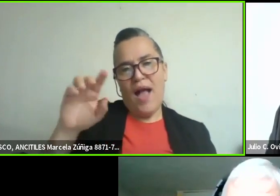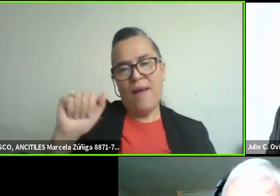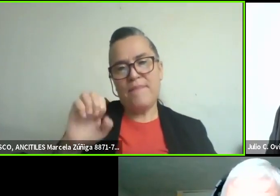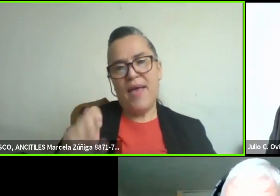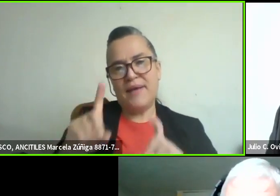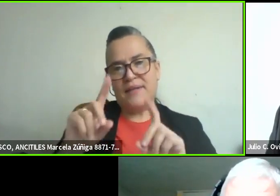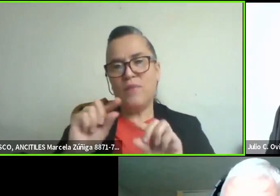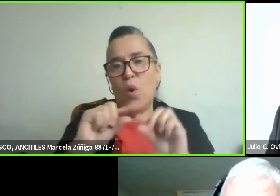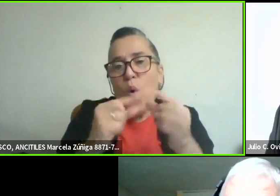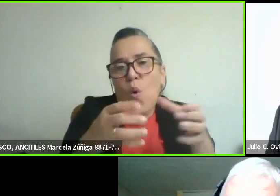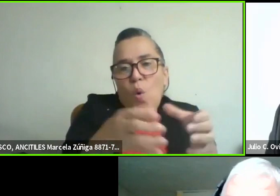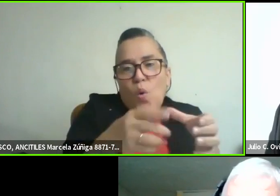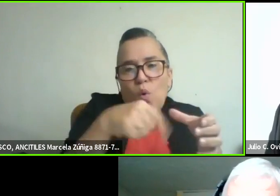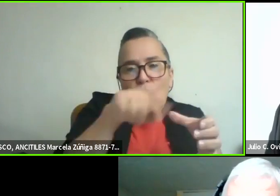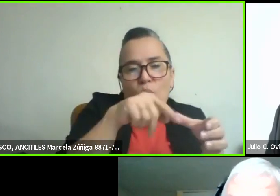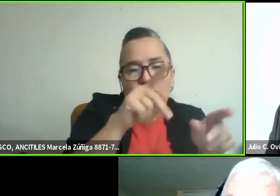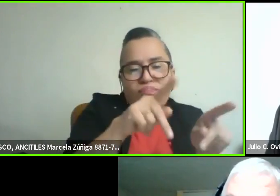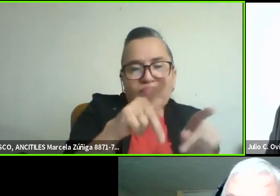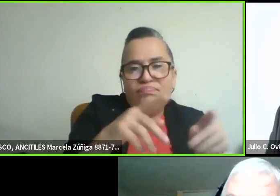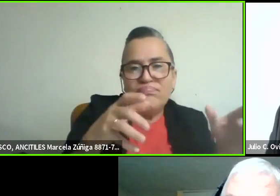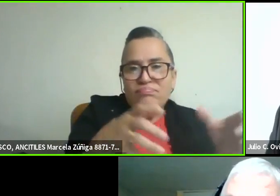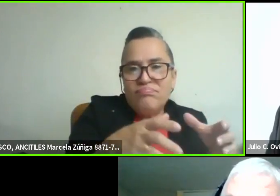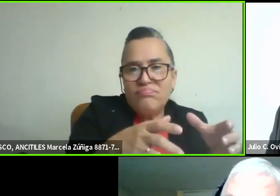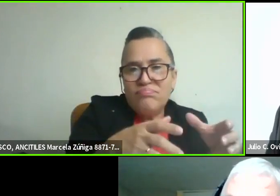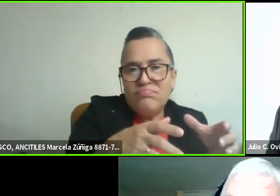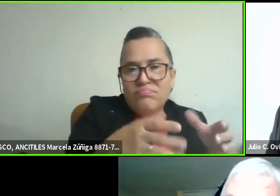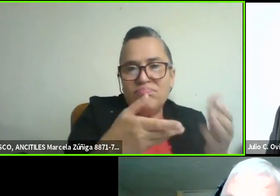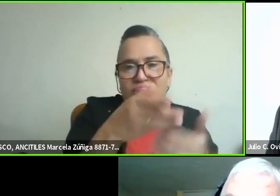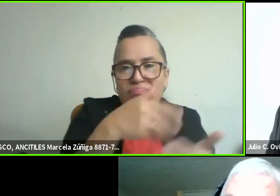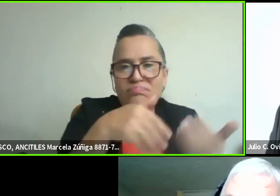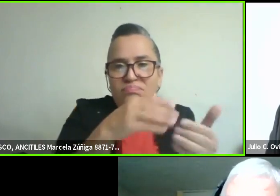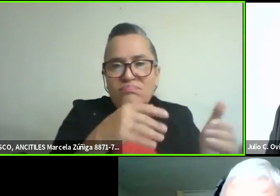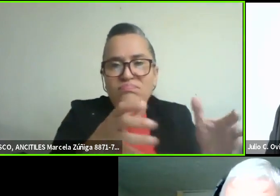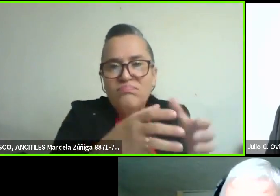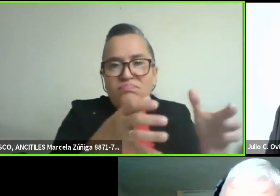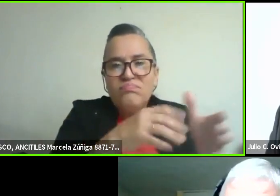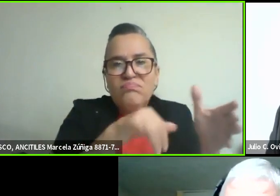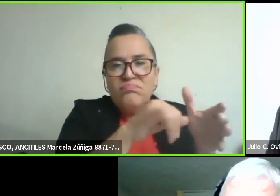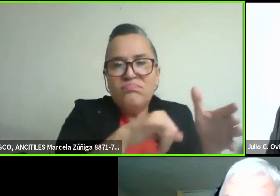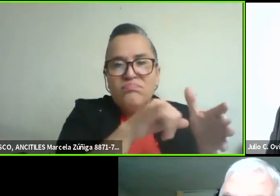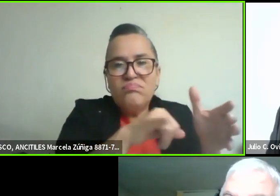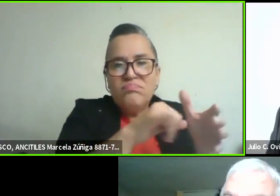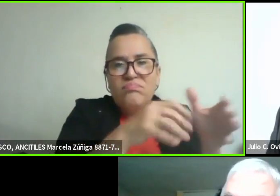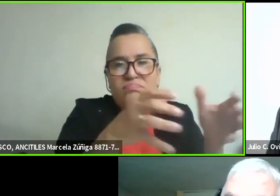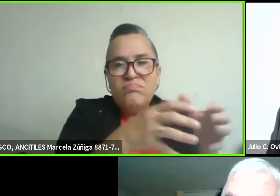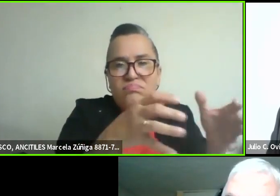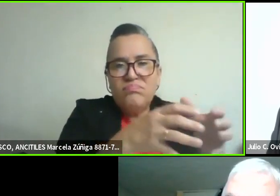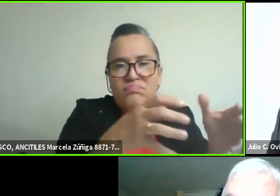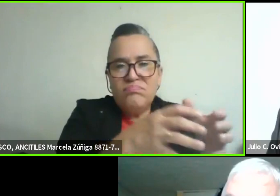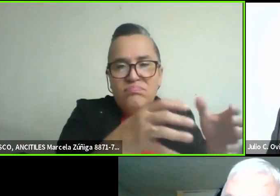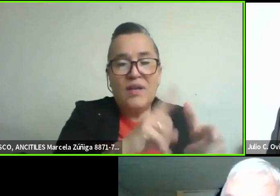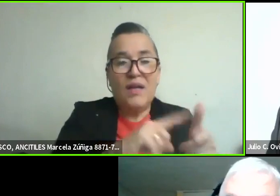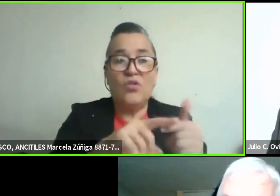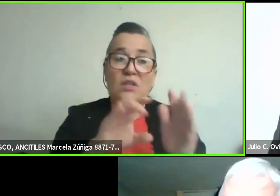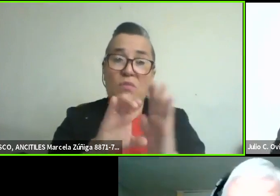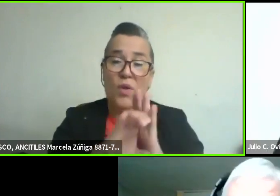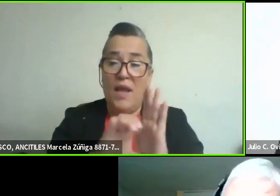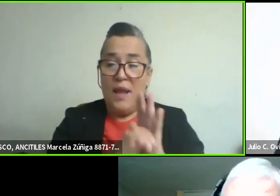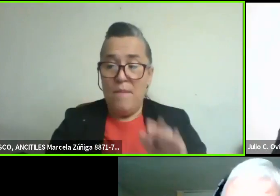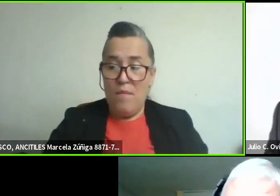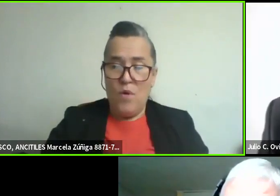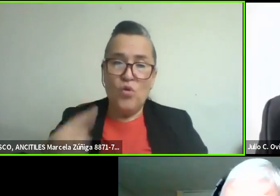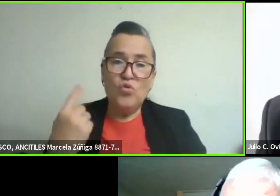personas en una institución que interactúan solamente entre ellas entonces por ejemplo solo